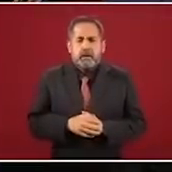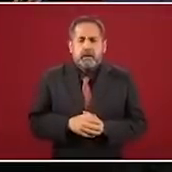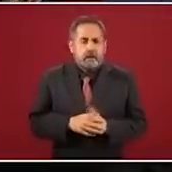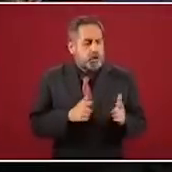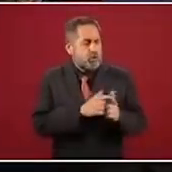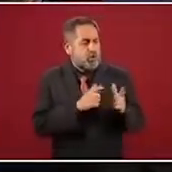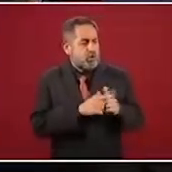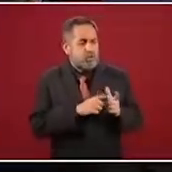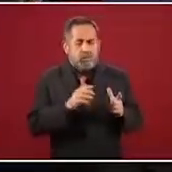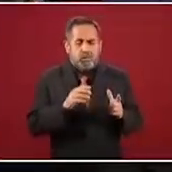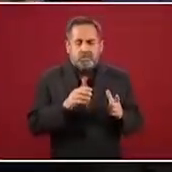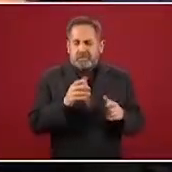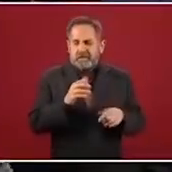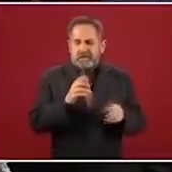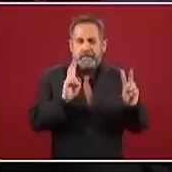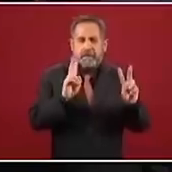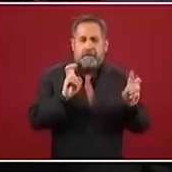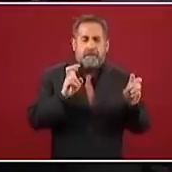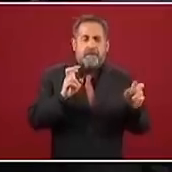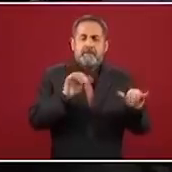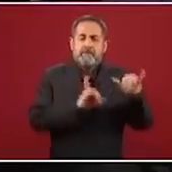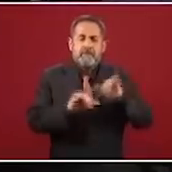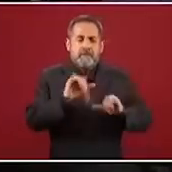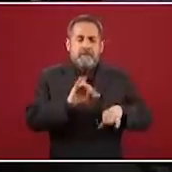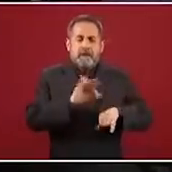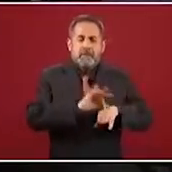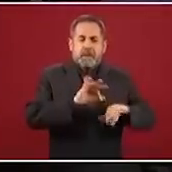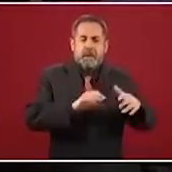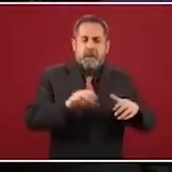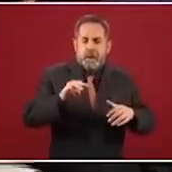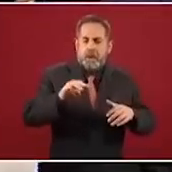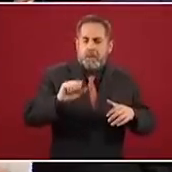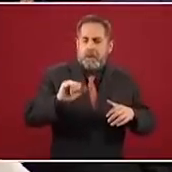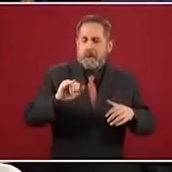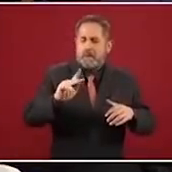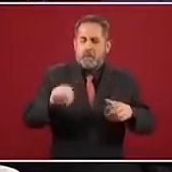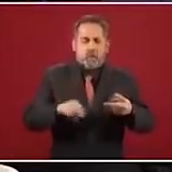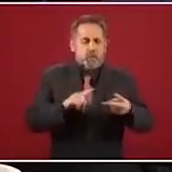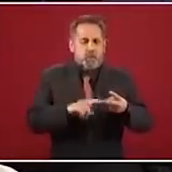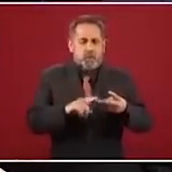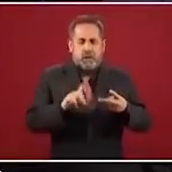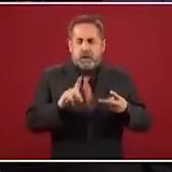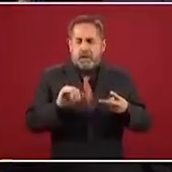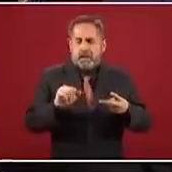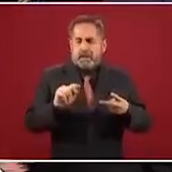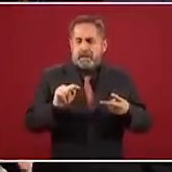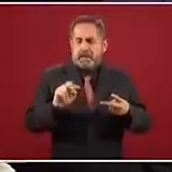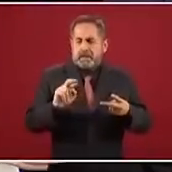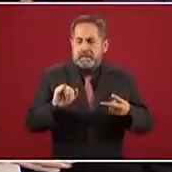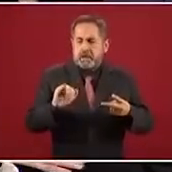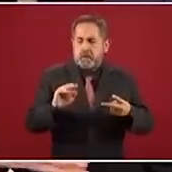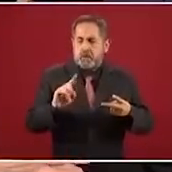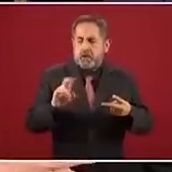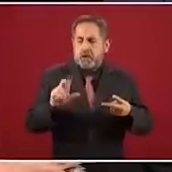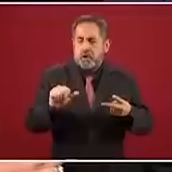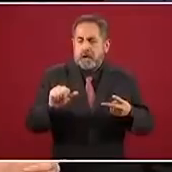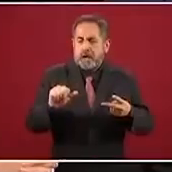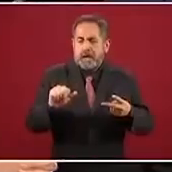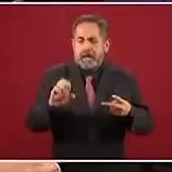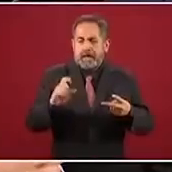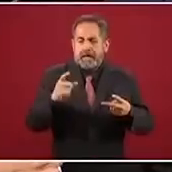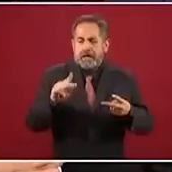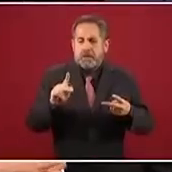grupo fármacos especializados, farmacéuticos Maipo, distribuidora internacional de medicamentos y equipos